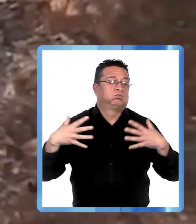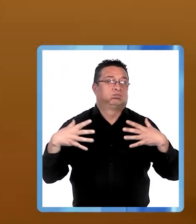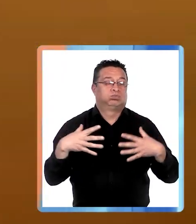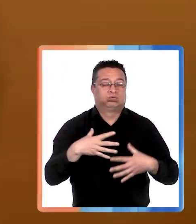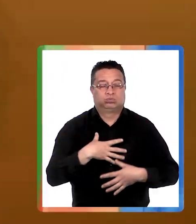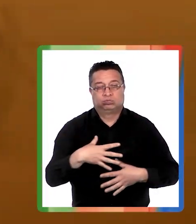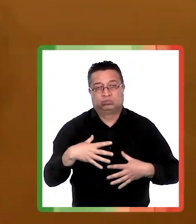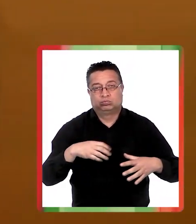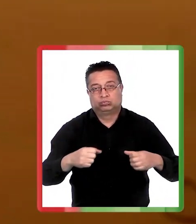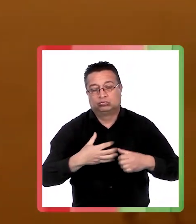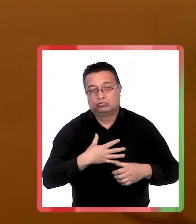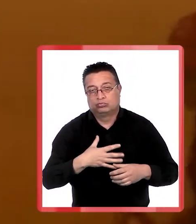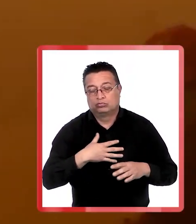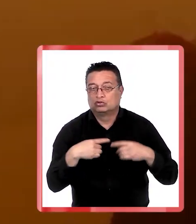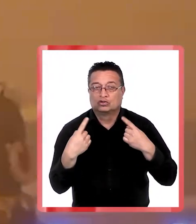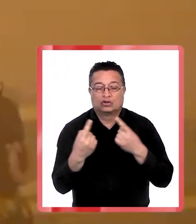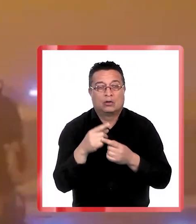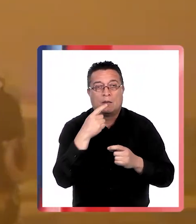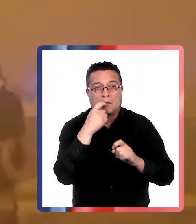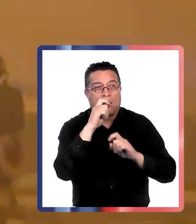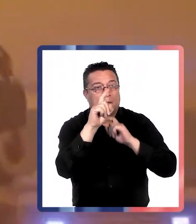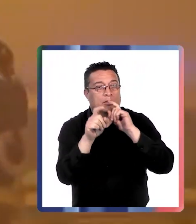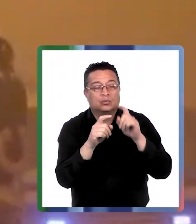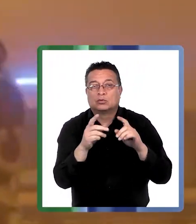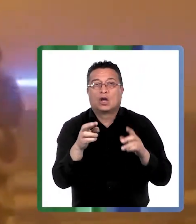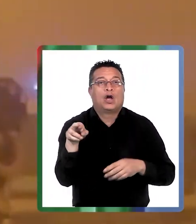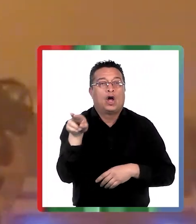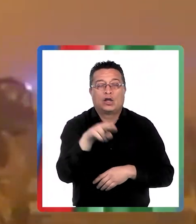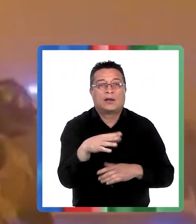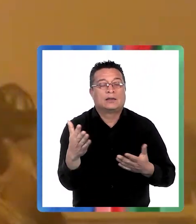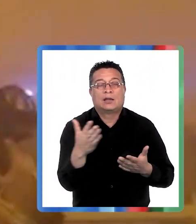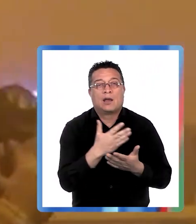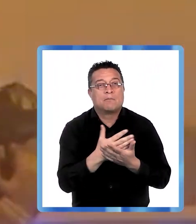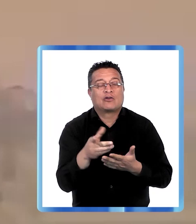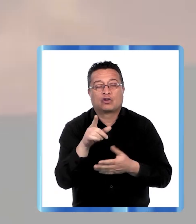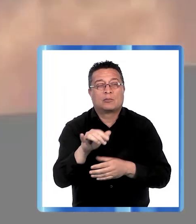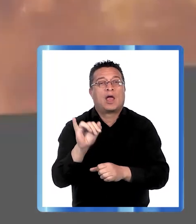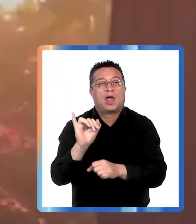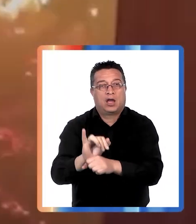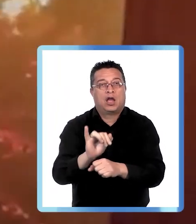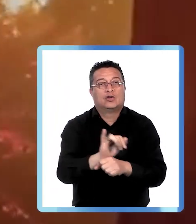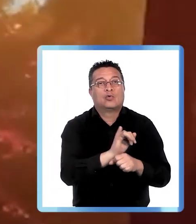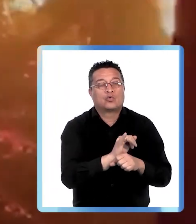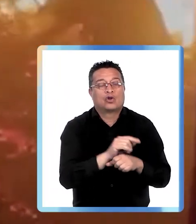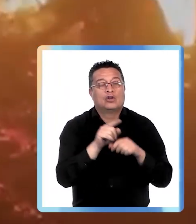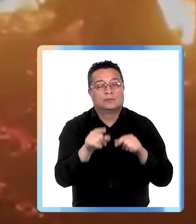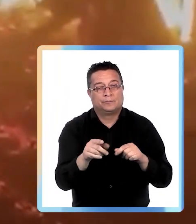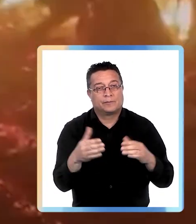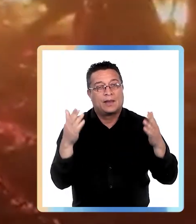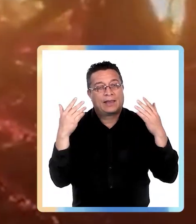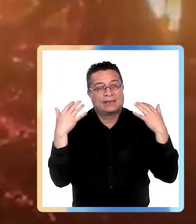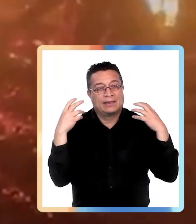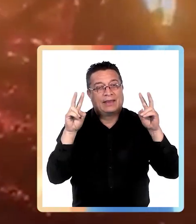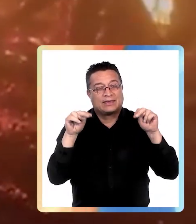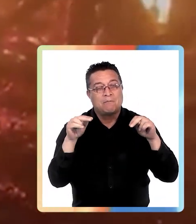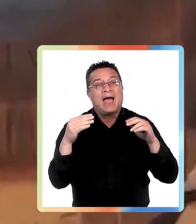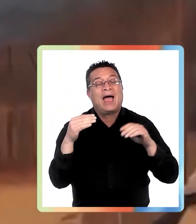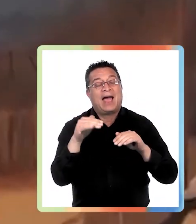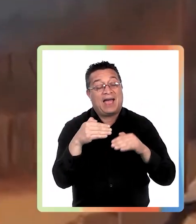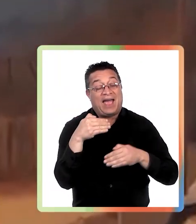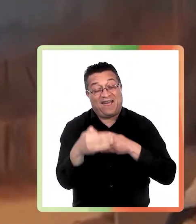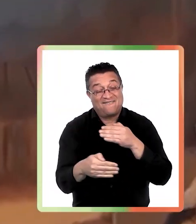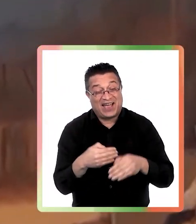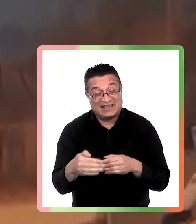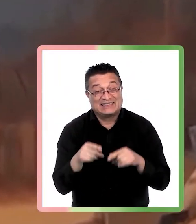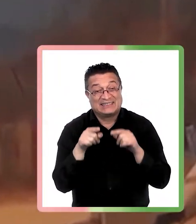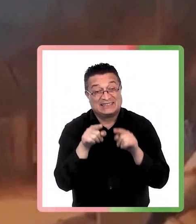removió todo y que ha hecho preguntarse de nuevo qué pasos podemos dar en esta institucionalidad, porque en el marco de estos avances,